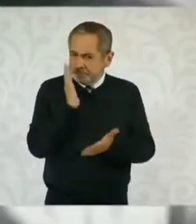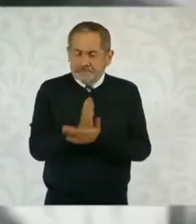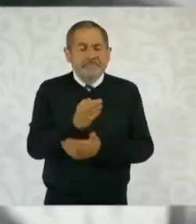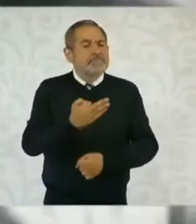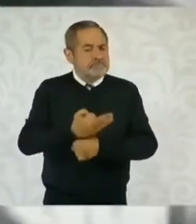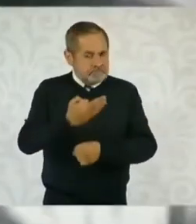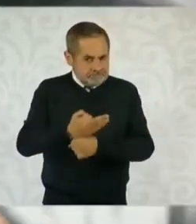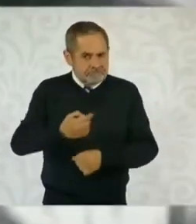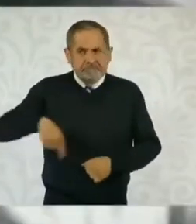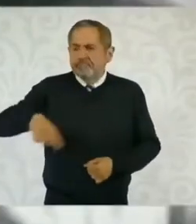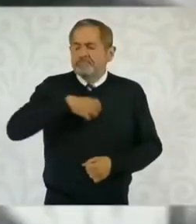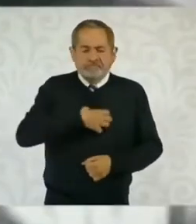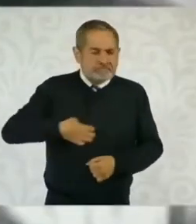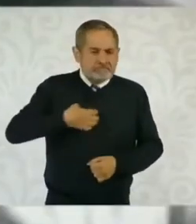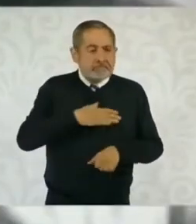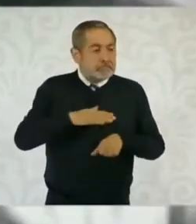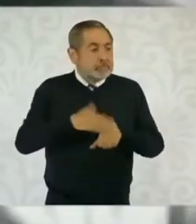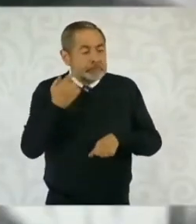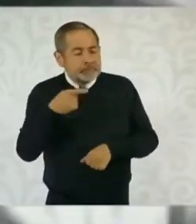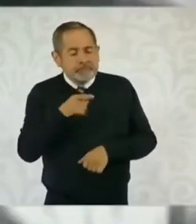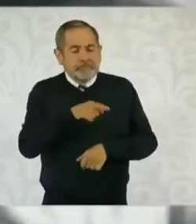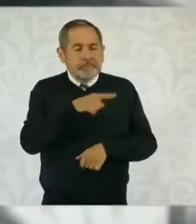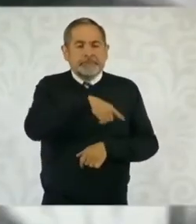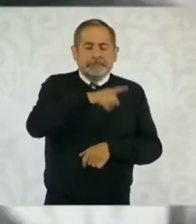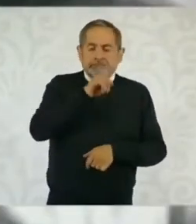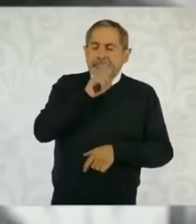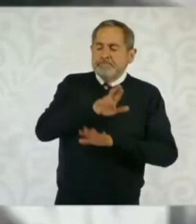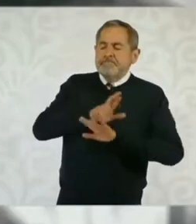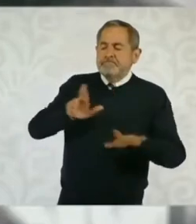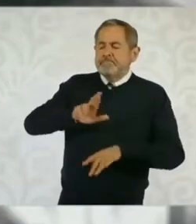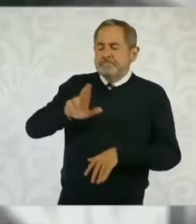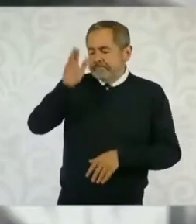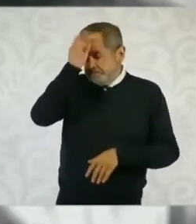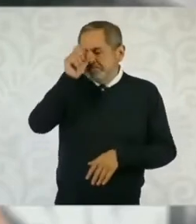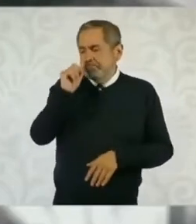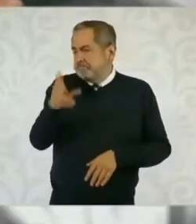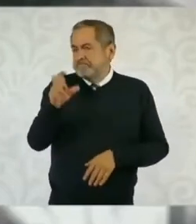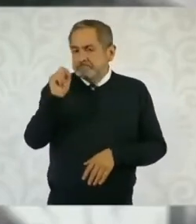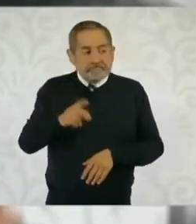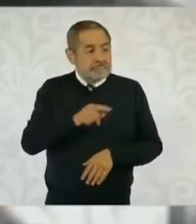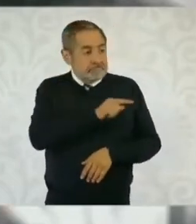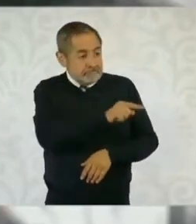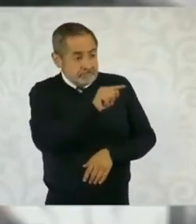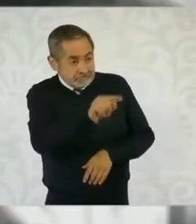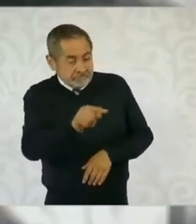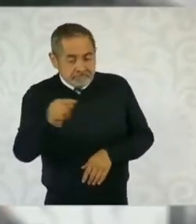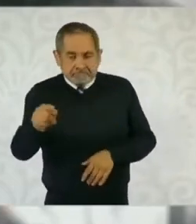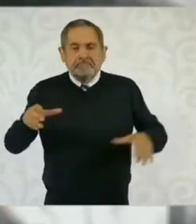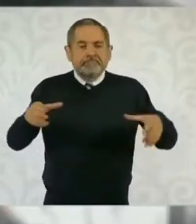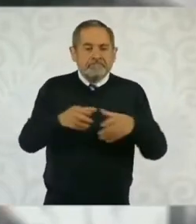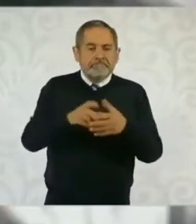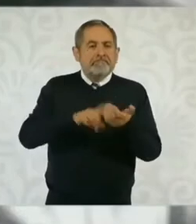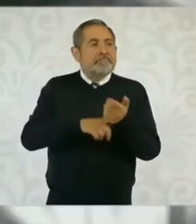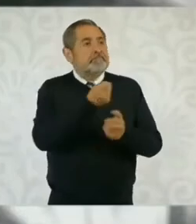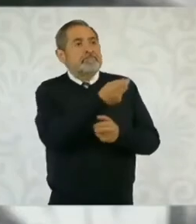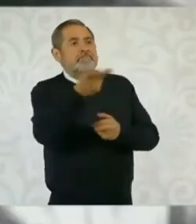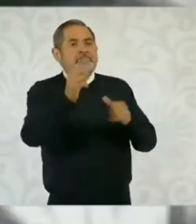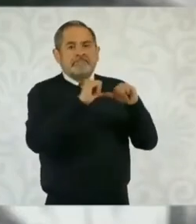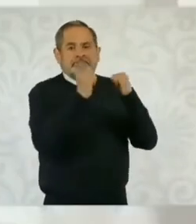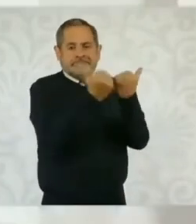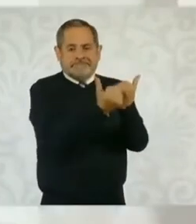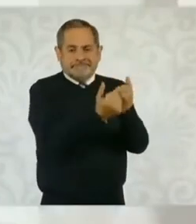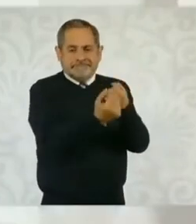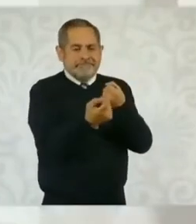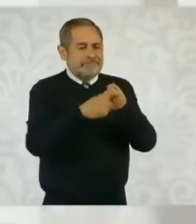contentos porque además ya reconocieron los trabajadores y algunas de las organizaciones